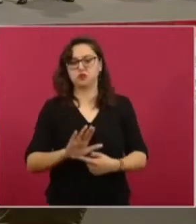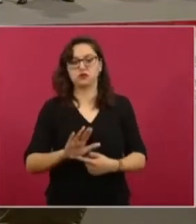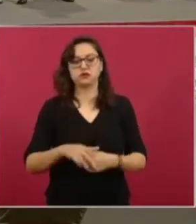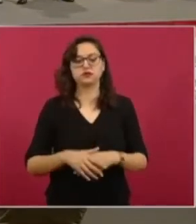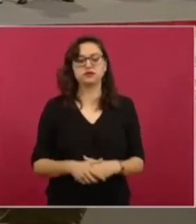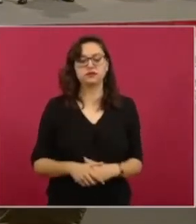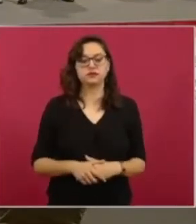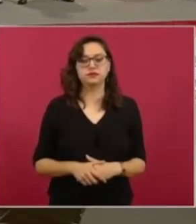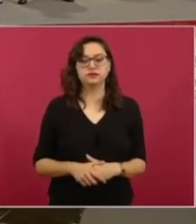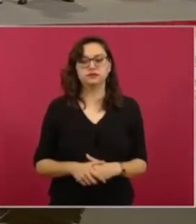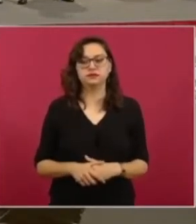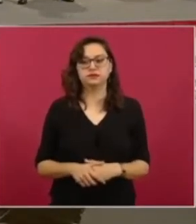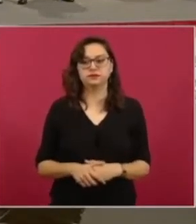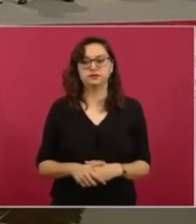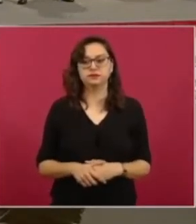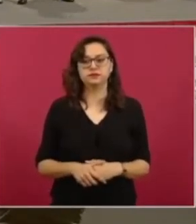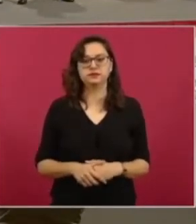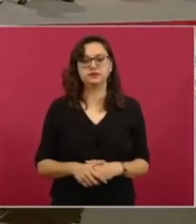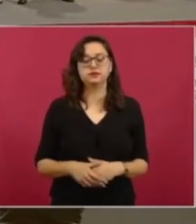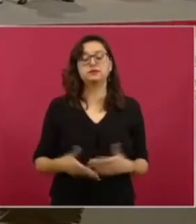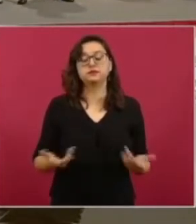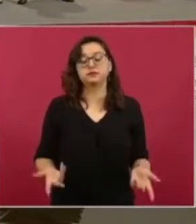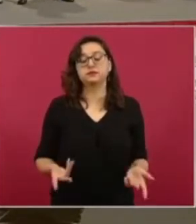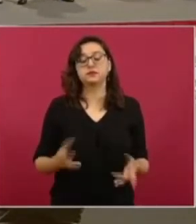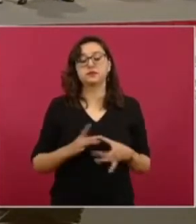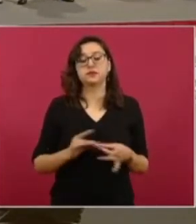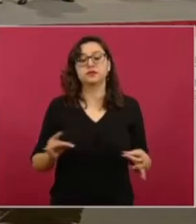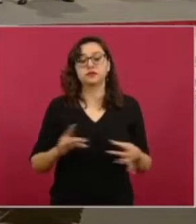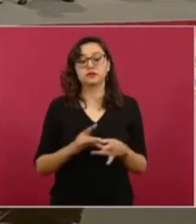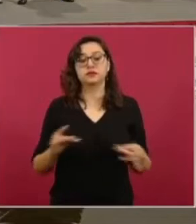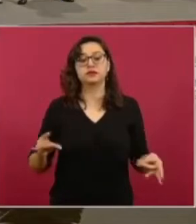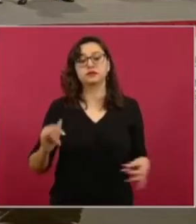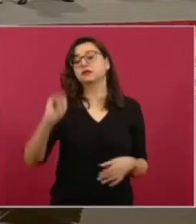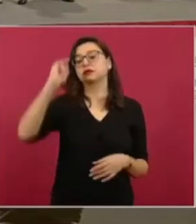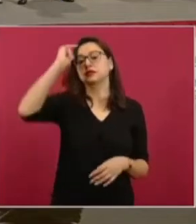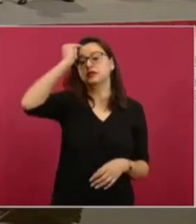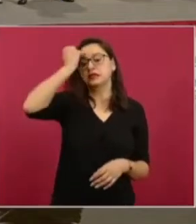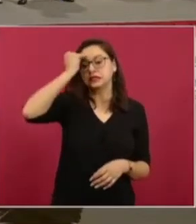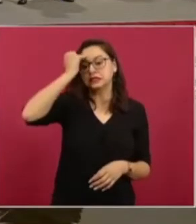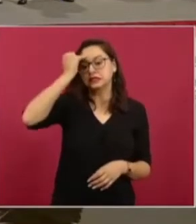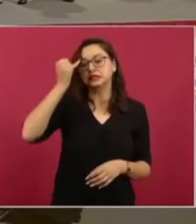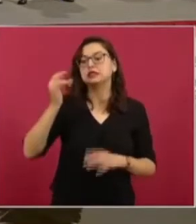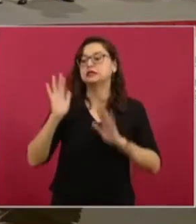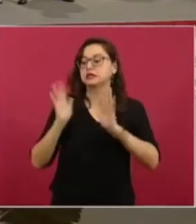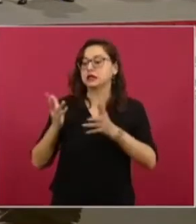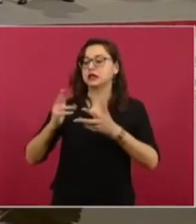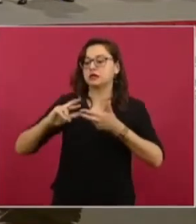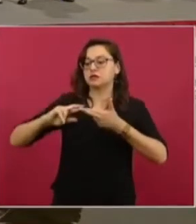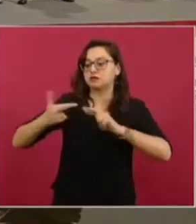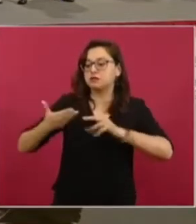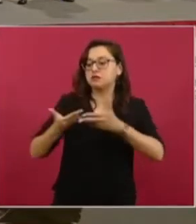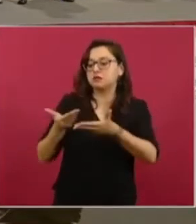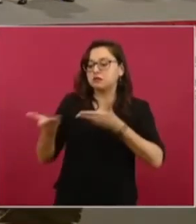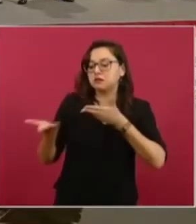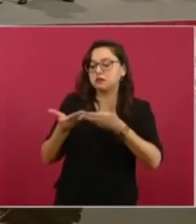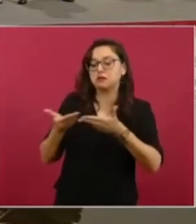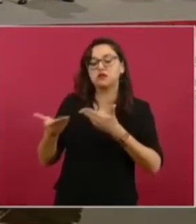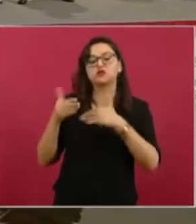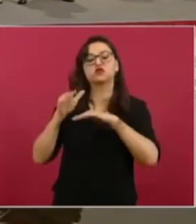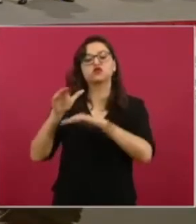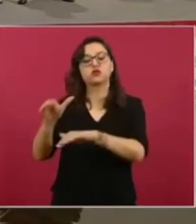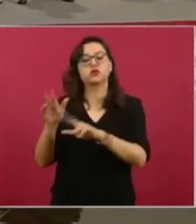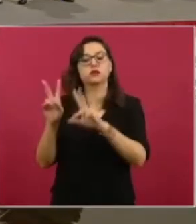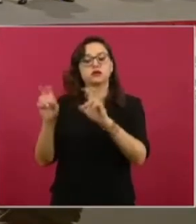y brevemente mencionar, con la India estamos en ese acercamiento en materia de relaciones exteriores, de salud, de ciencia y